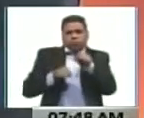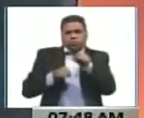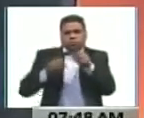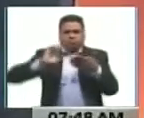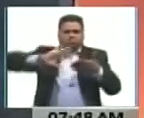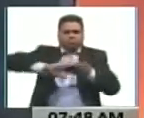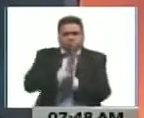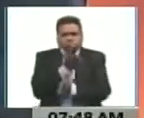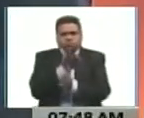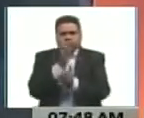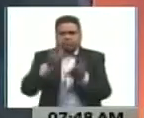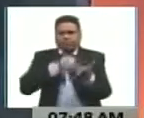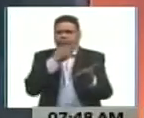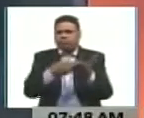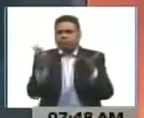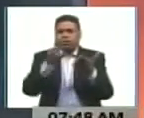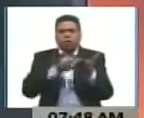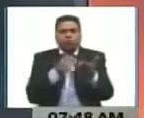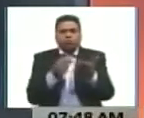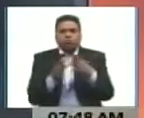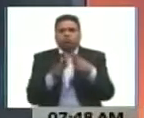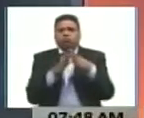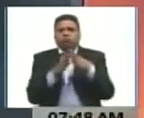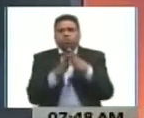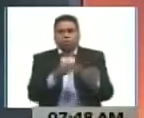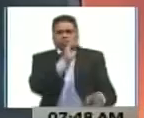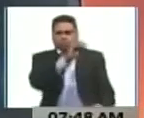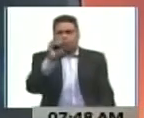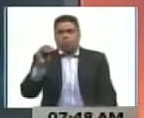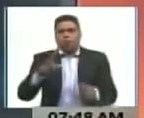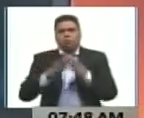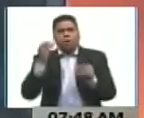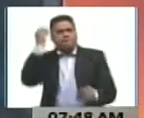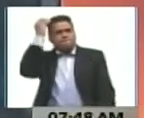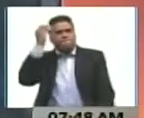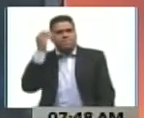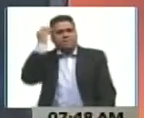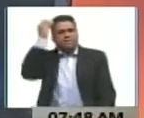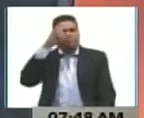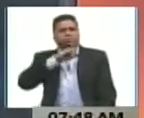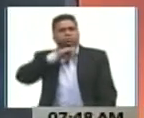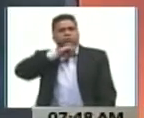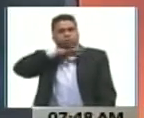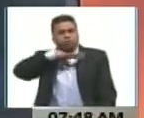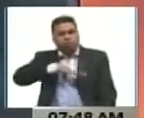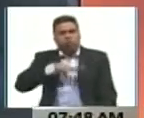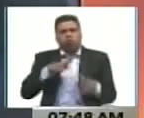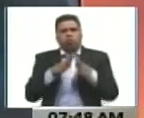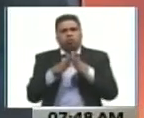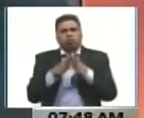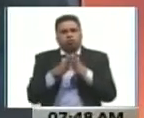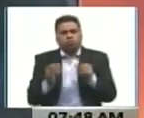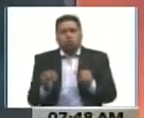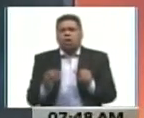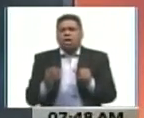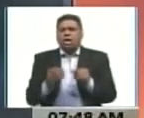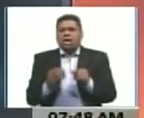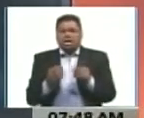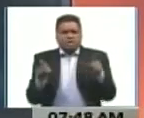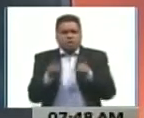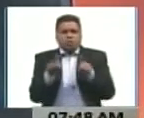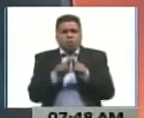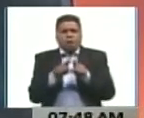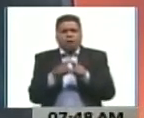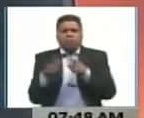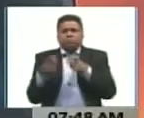las desterró de nuestro país y convocó un pensamiento histórico de nuestras luchas independentistas, propuso